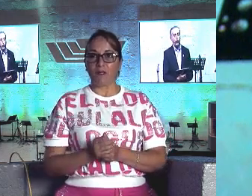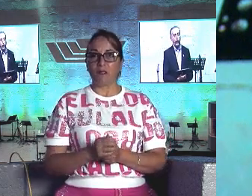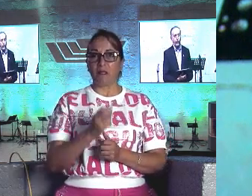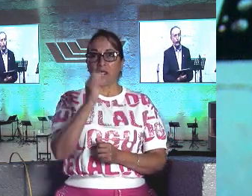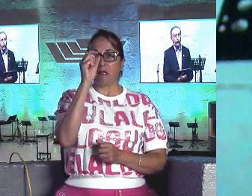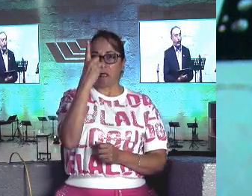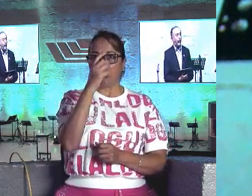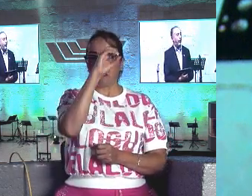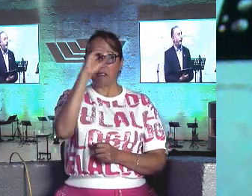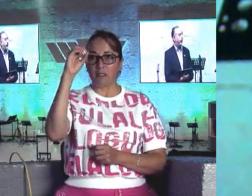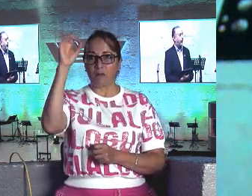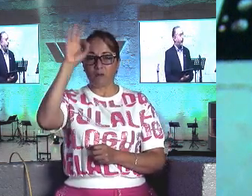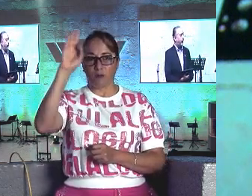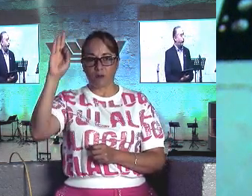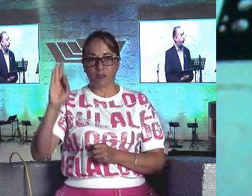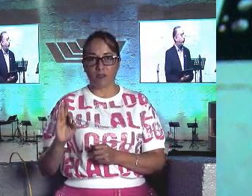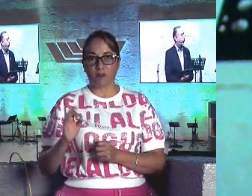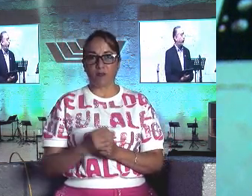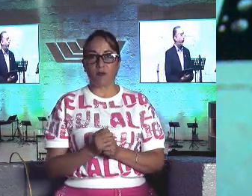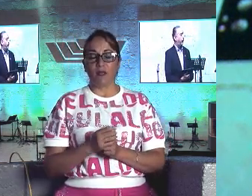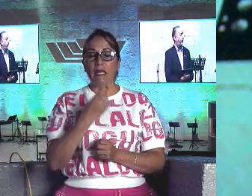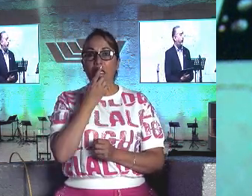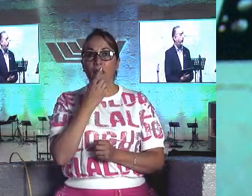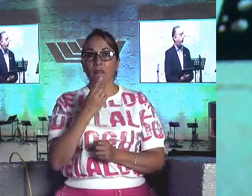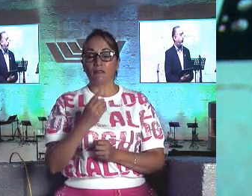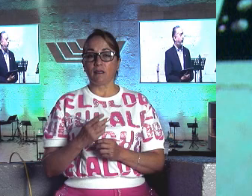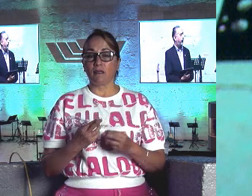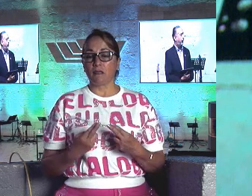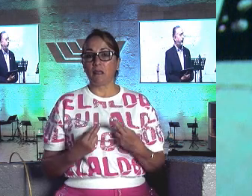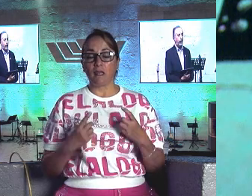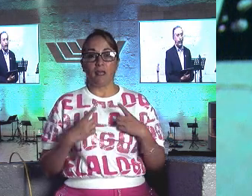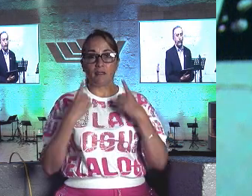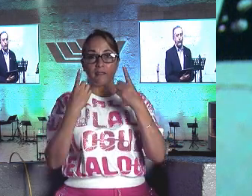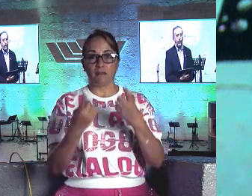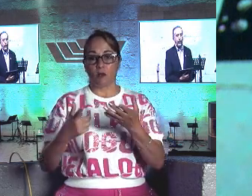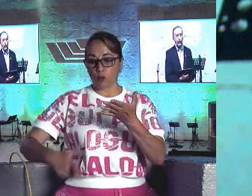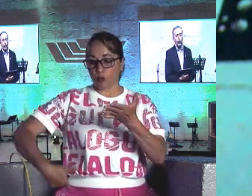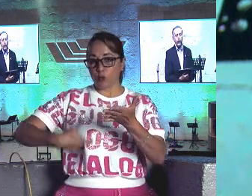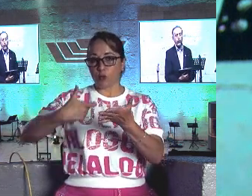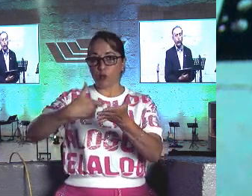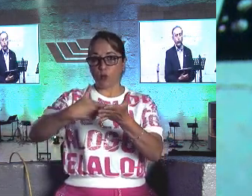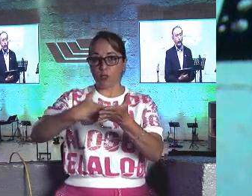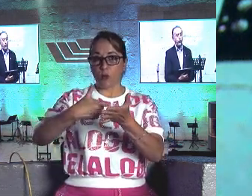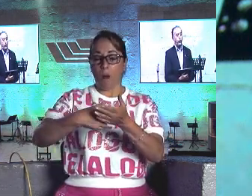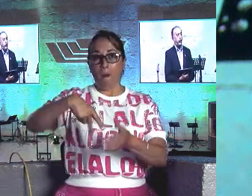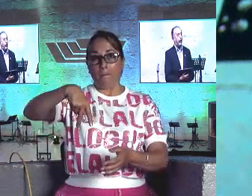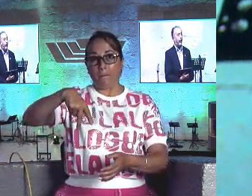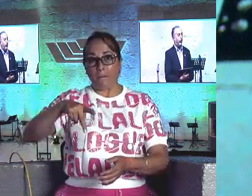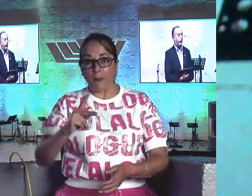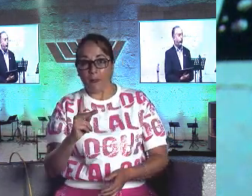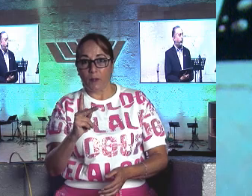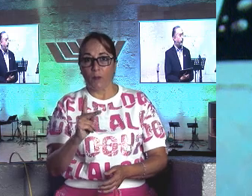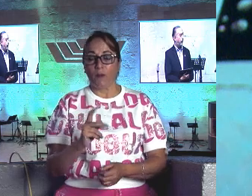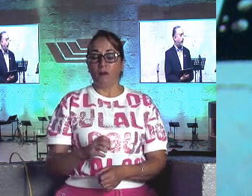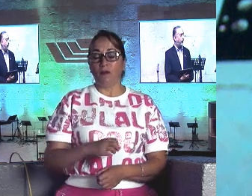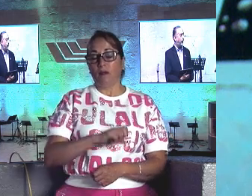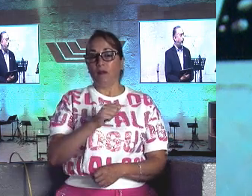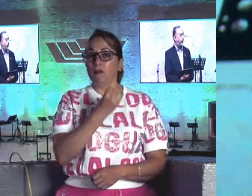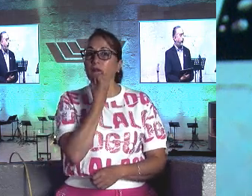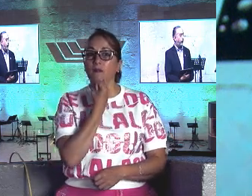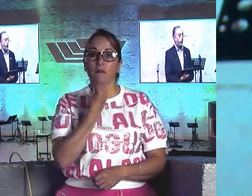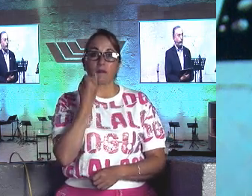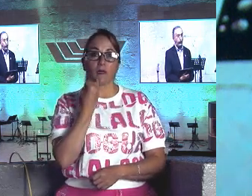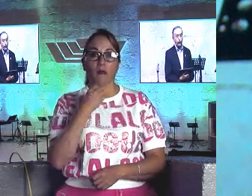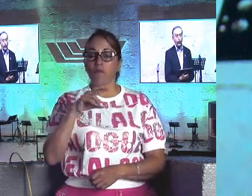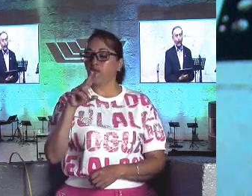del personal de la Sedena recibe un sueldo, en Israel el 90% del ejército de Israel